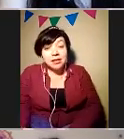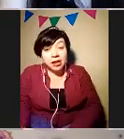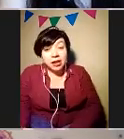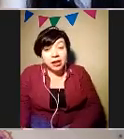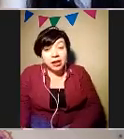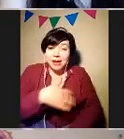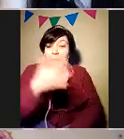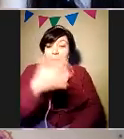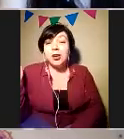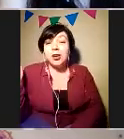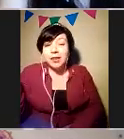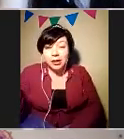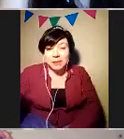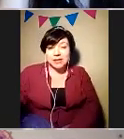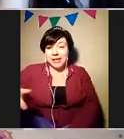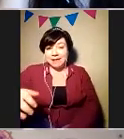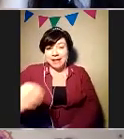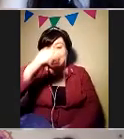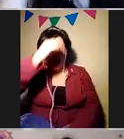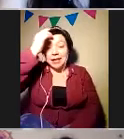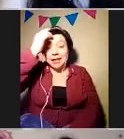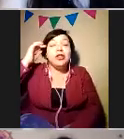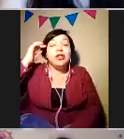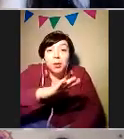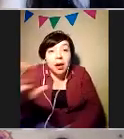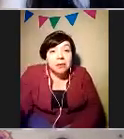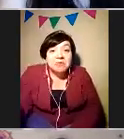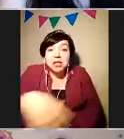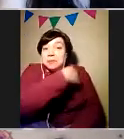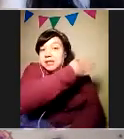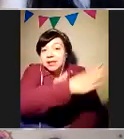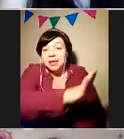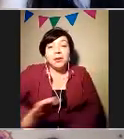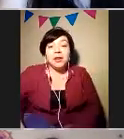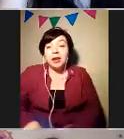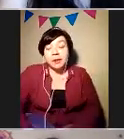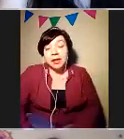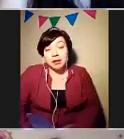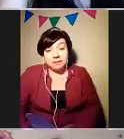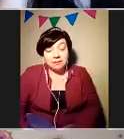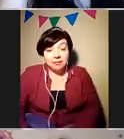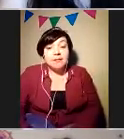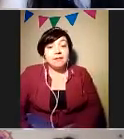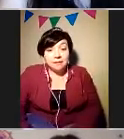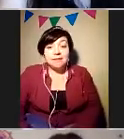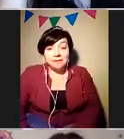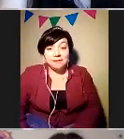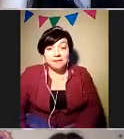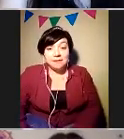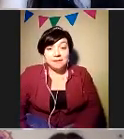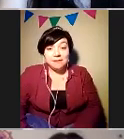porque además una semiente sol me quede, y que me quede mejor de lo que pensaba. Sí. Y no te lo pones nunca, y pasa el tiempo y la ropa está ahí. Sí, igual de eso